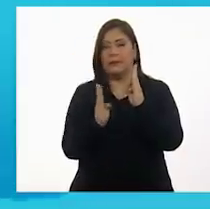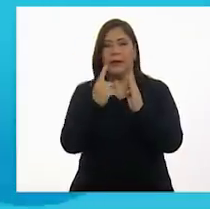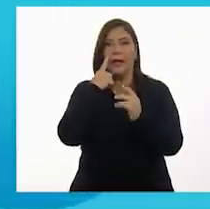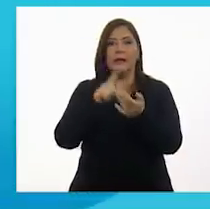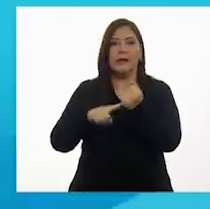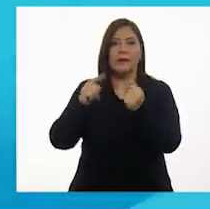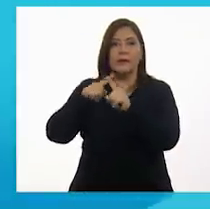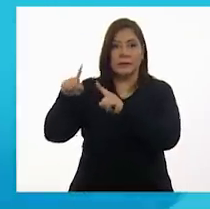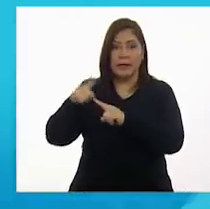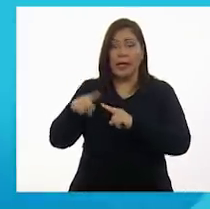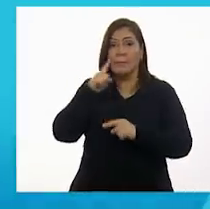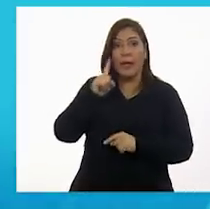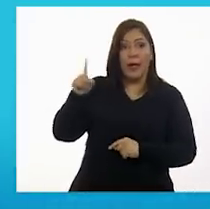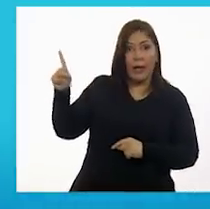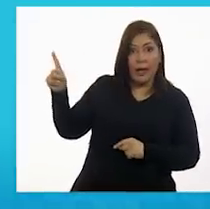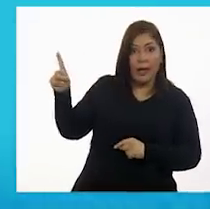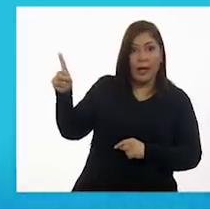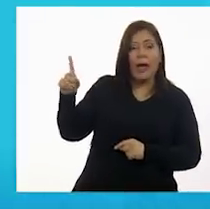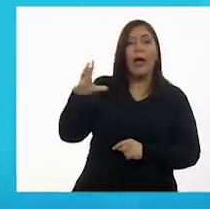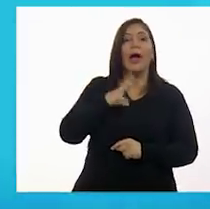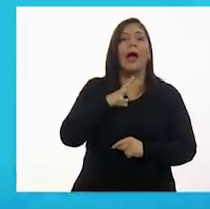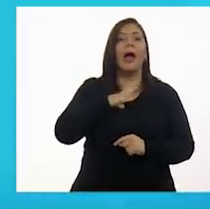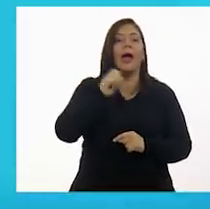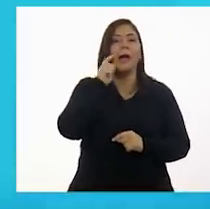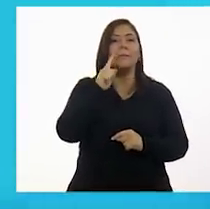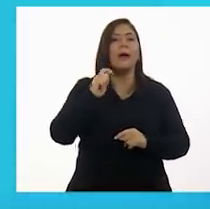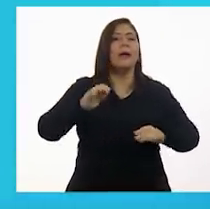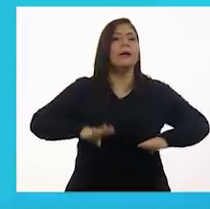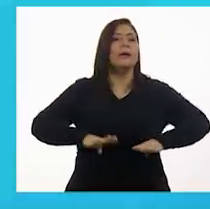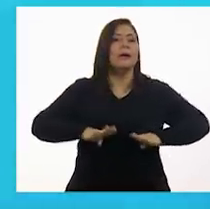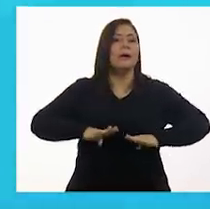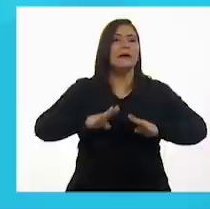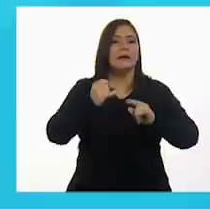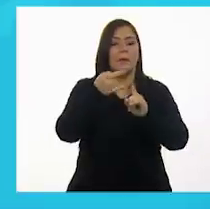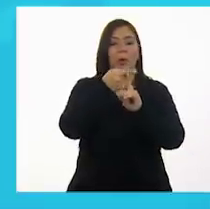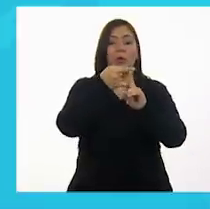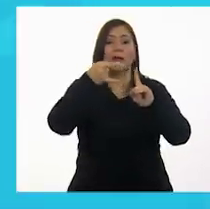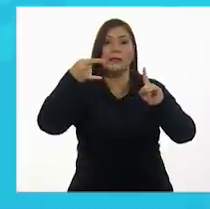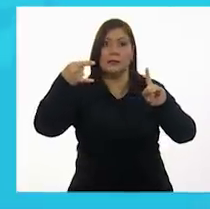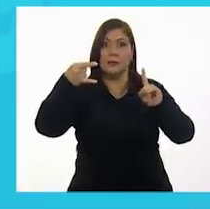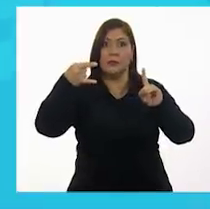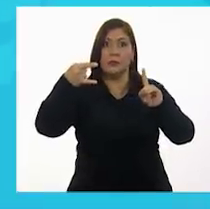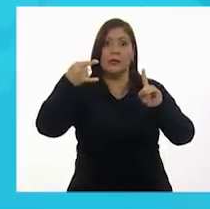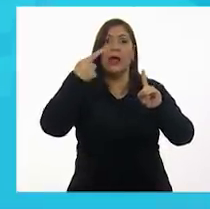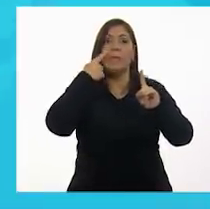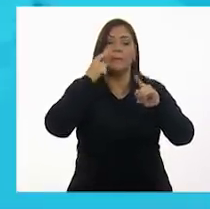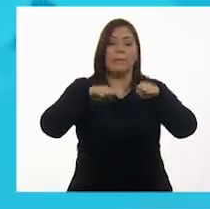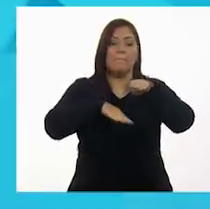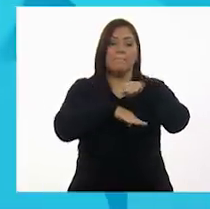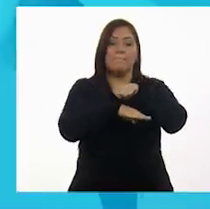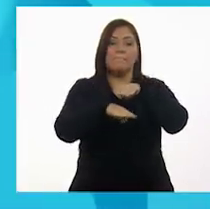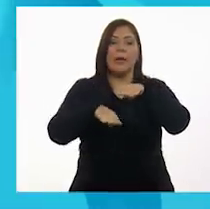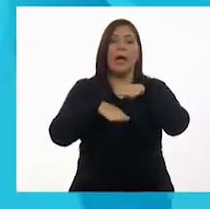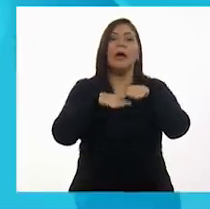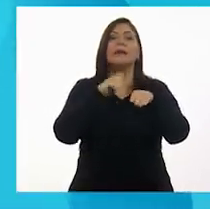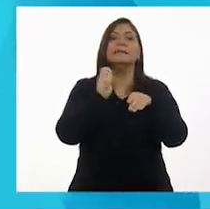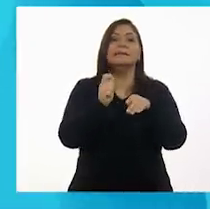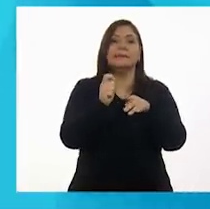tienen algo particular, que son rectángulos. Y las bases